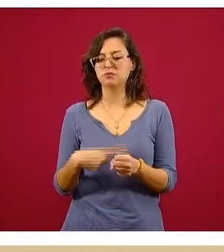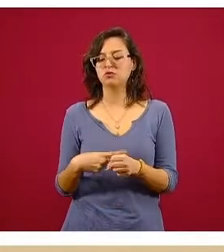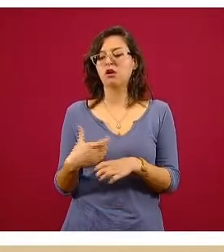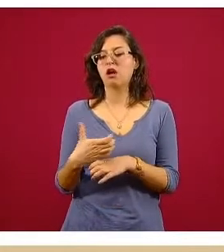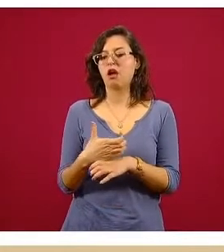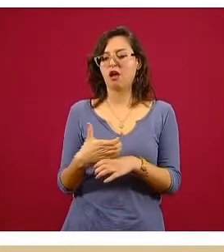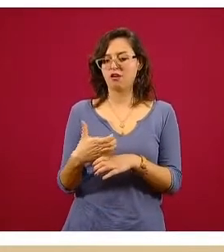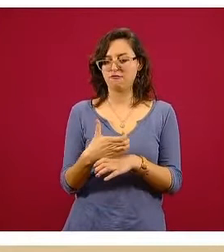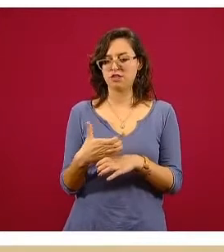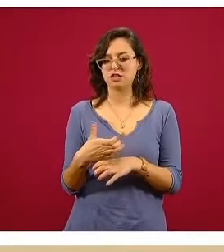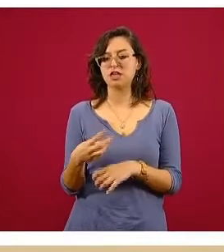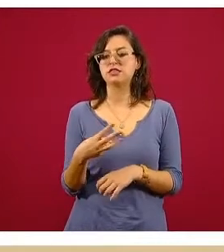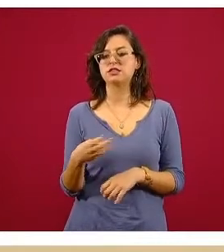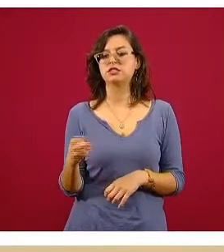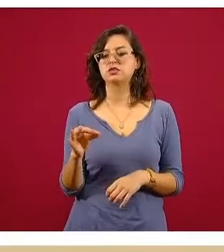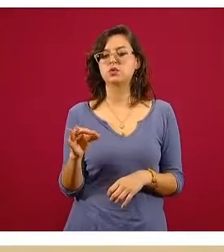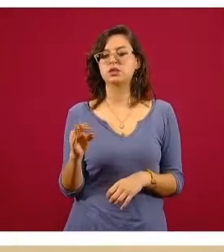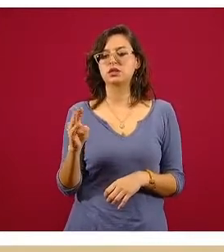café claro,